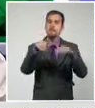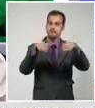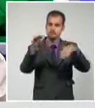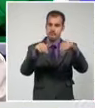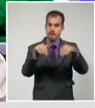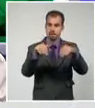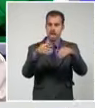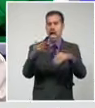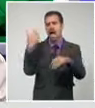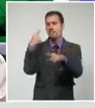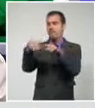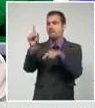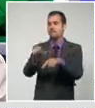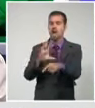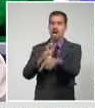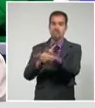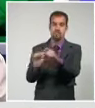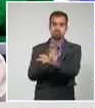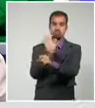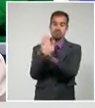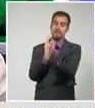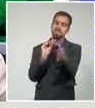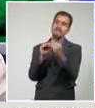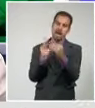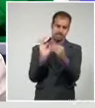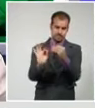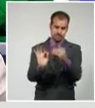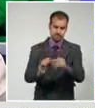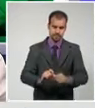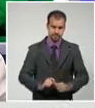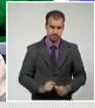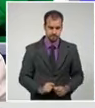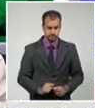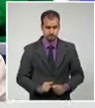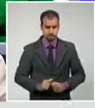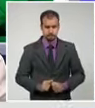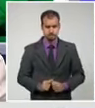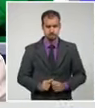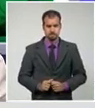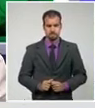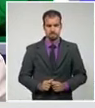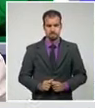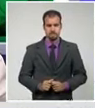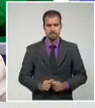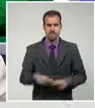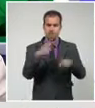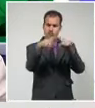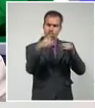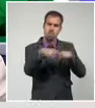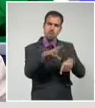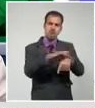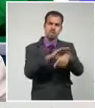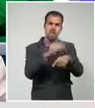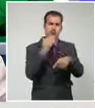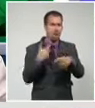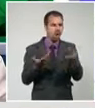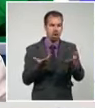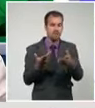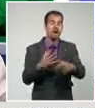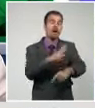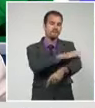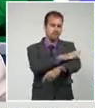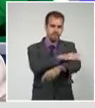positivo ya diagnosticado previamente, con antecedentes de hipertensión arterial, cardiopatía